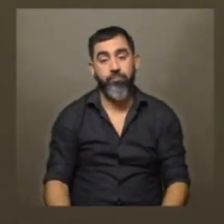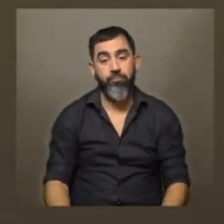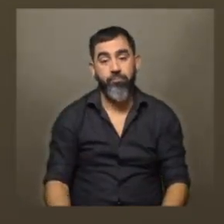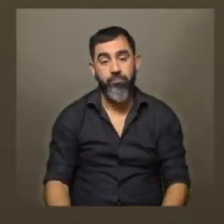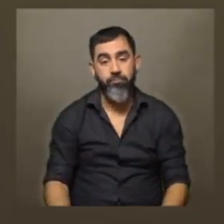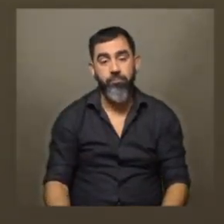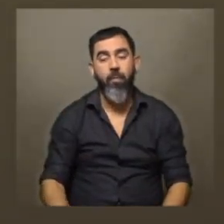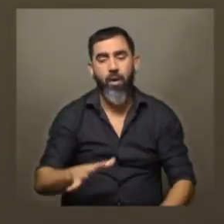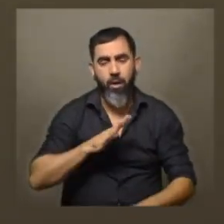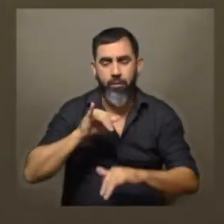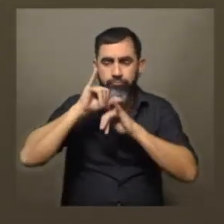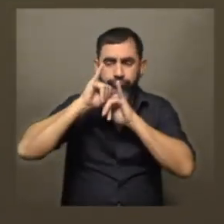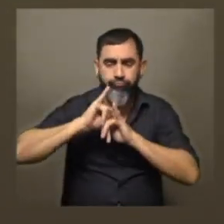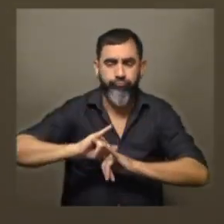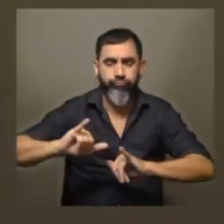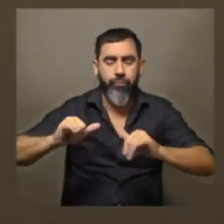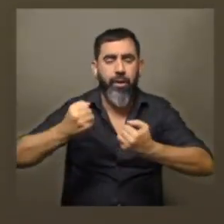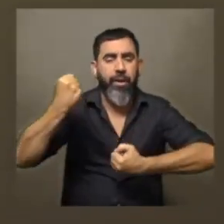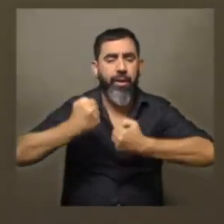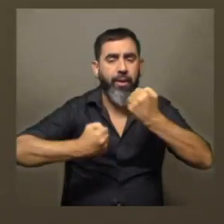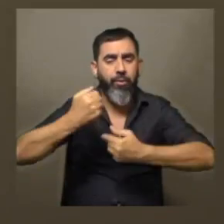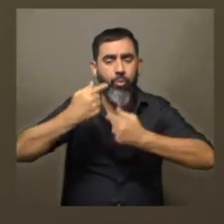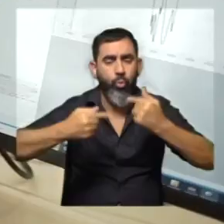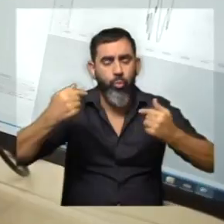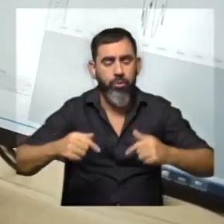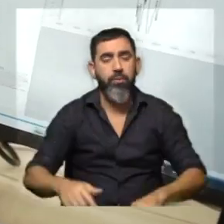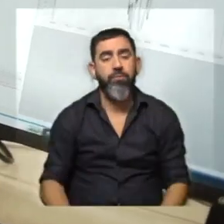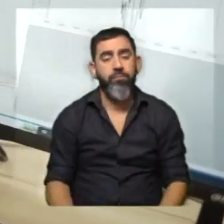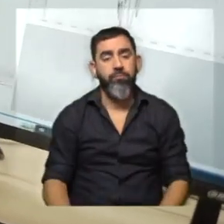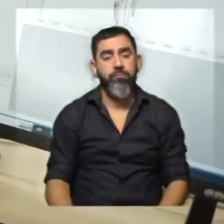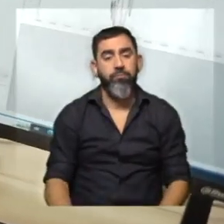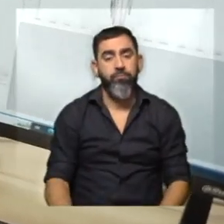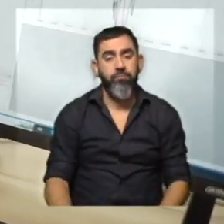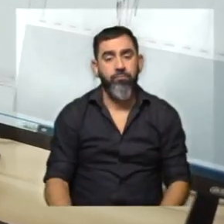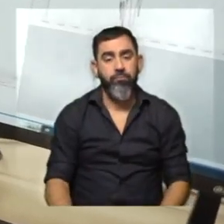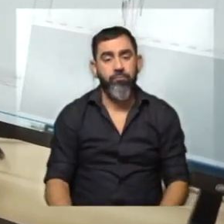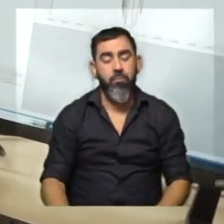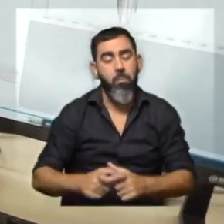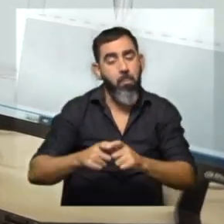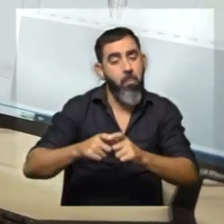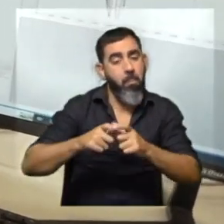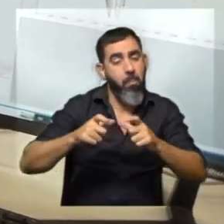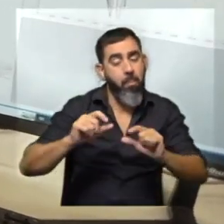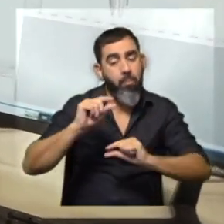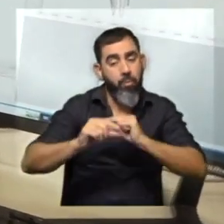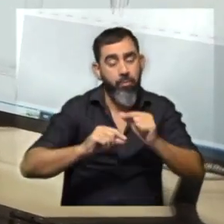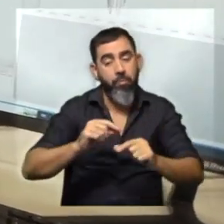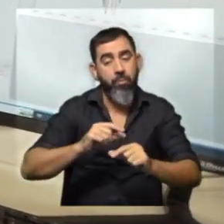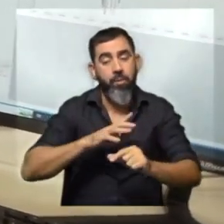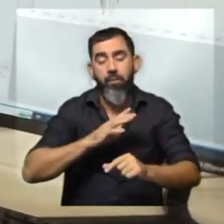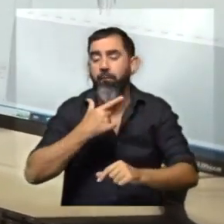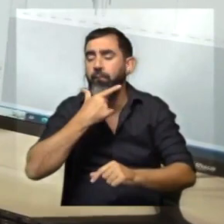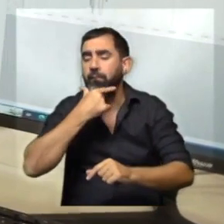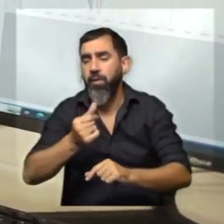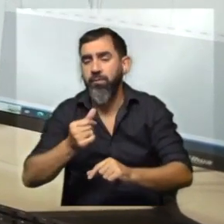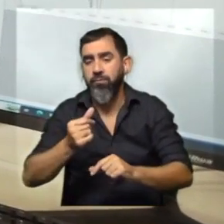más difundido en la industria y en otros ámbitos, que está creciendo, digamos, tiene la simplicidad de